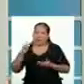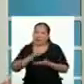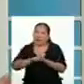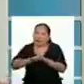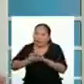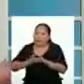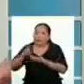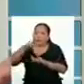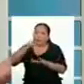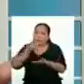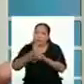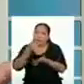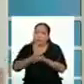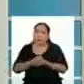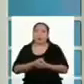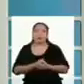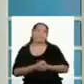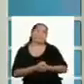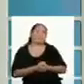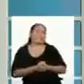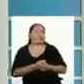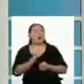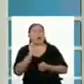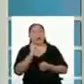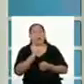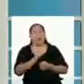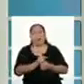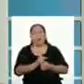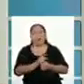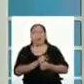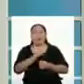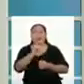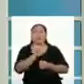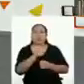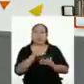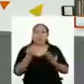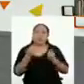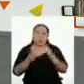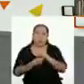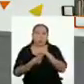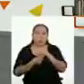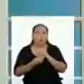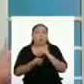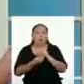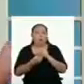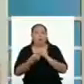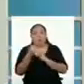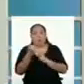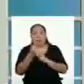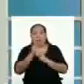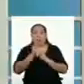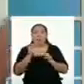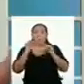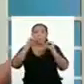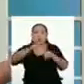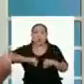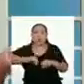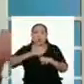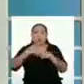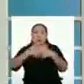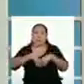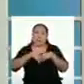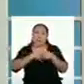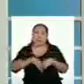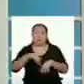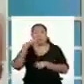De acuerdo. Entonces, digamos que quieres ahorrar para fundar un emprendimiento. Y algo así. súper. Entonces pensemos